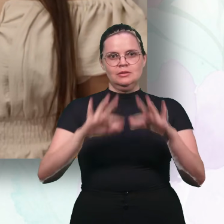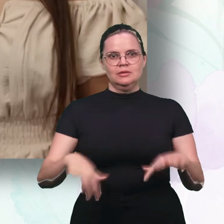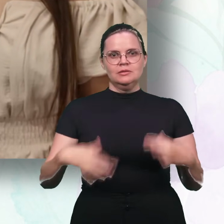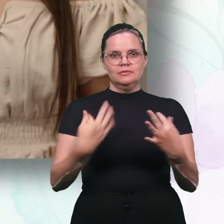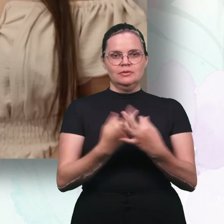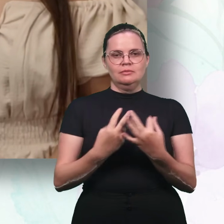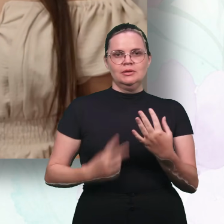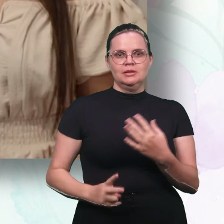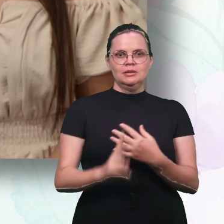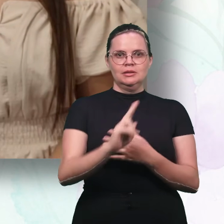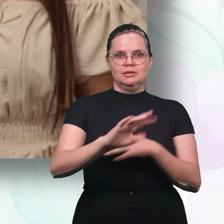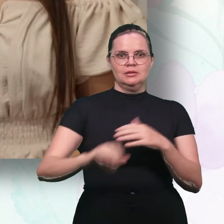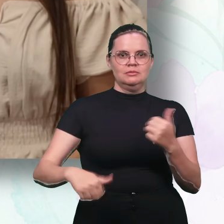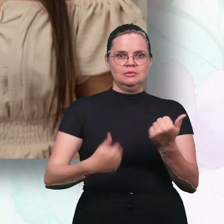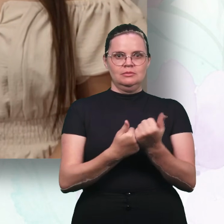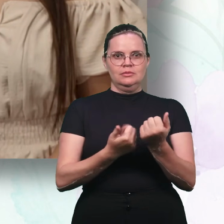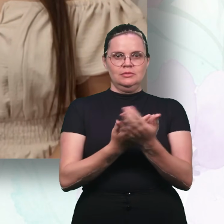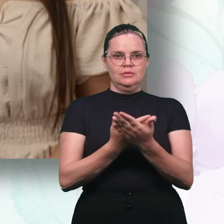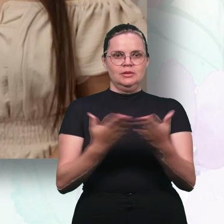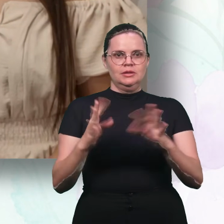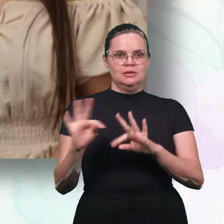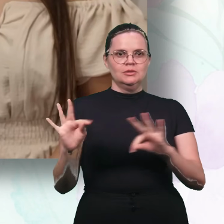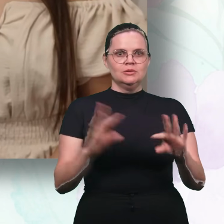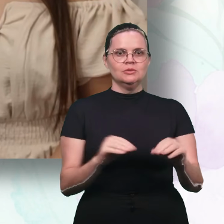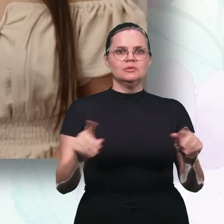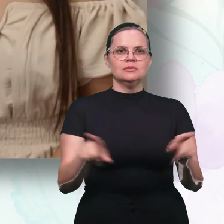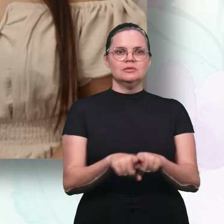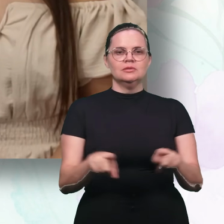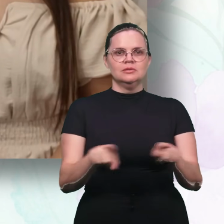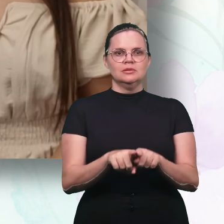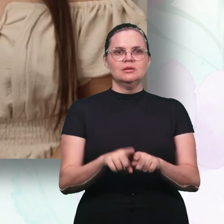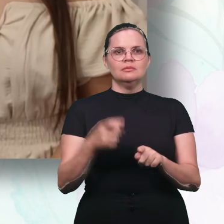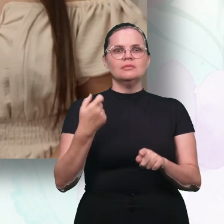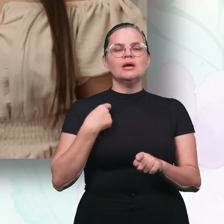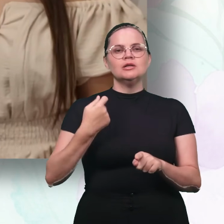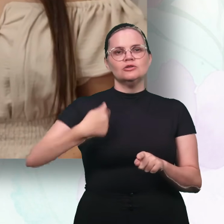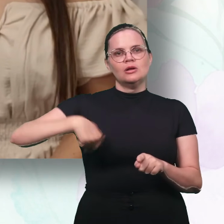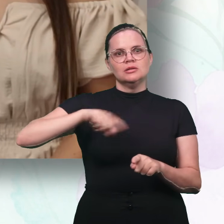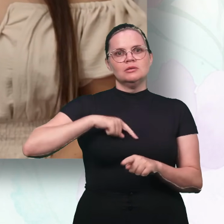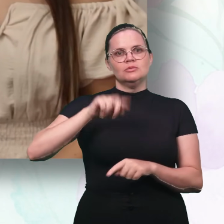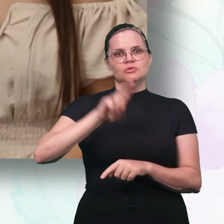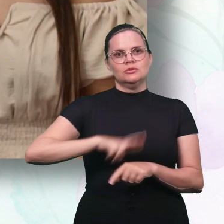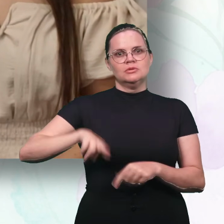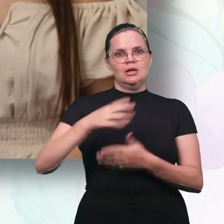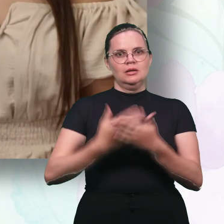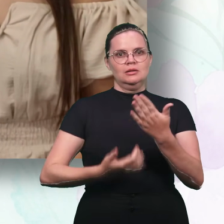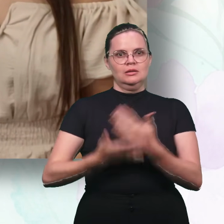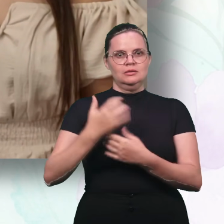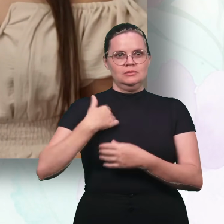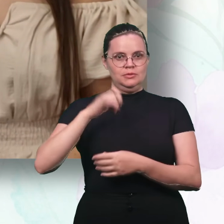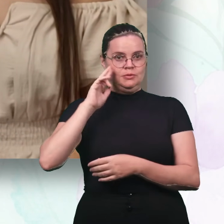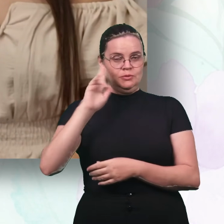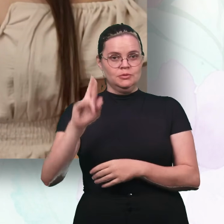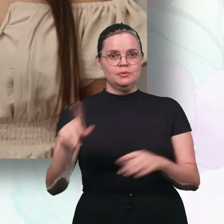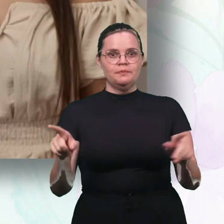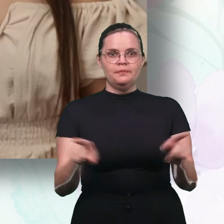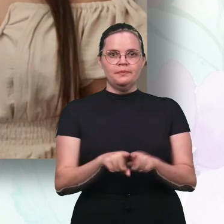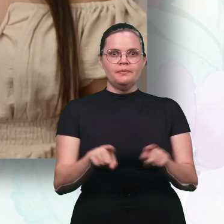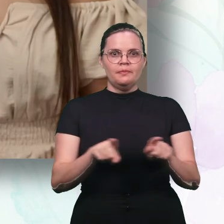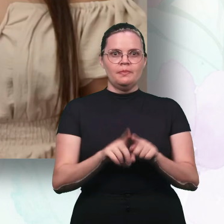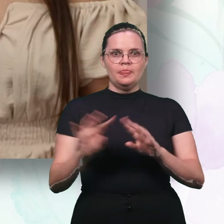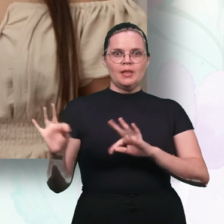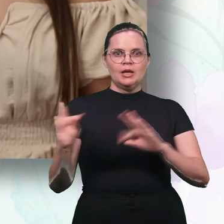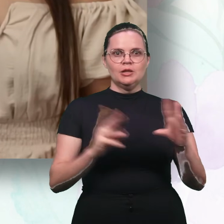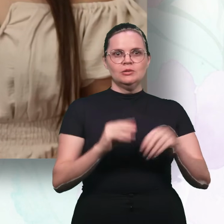está apoyándonos en la proyección y también nuestro hijo que está en el instrumento, en la batería. Entonces durante todo